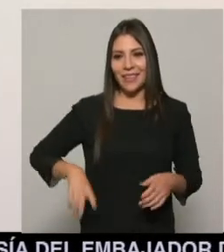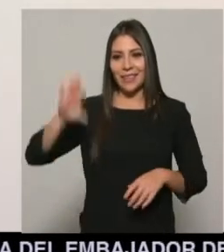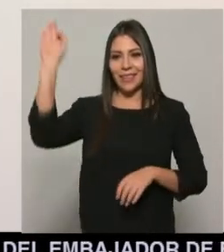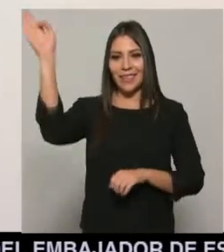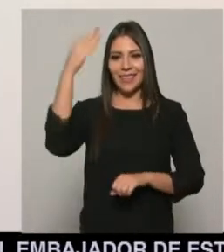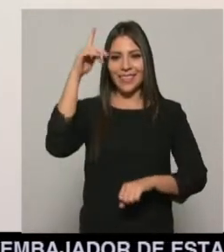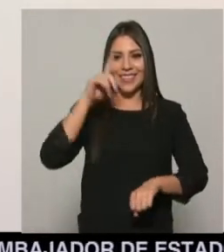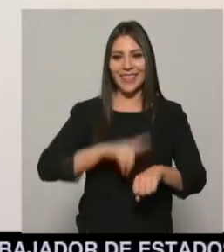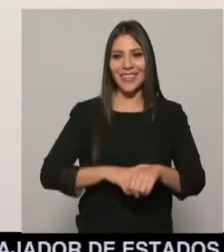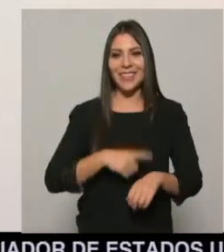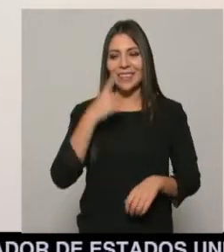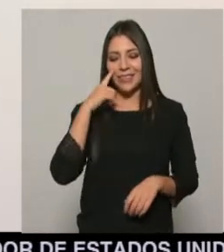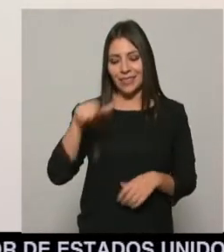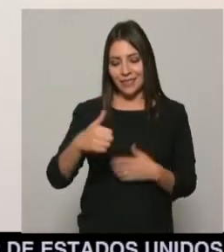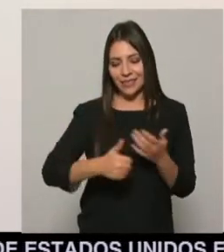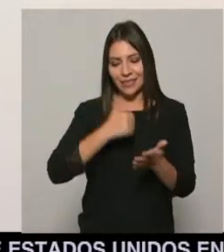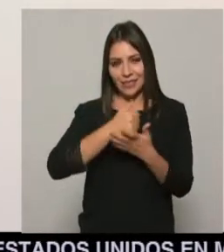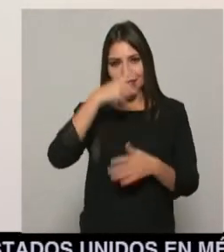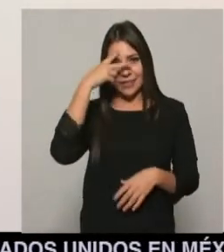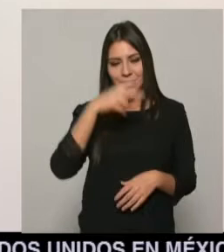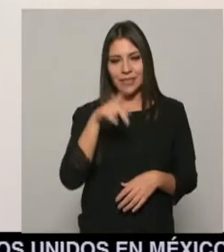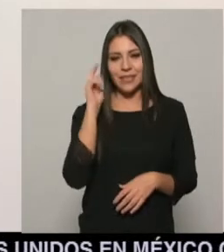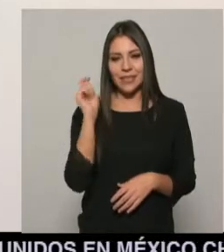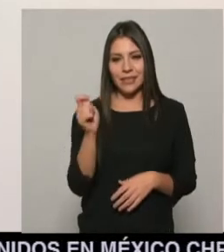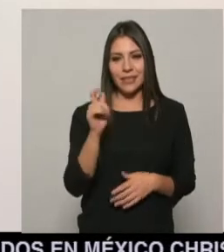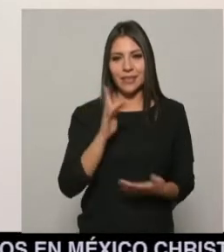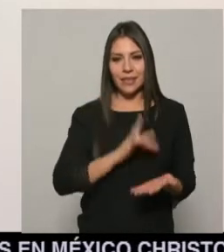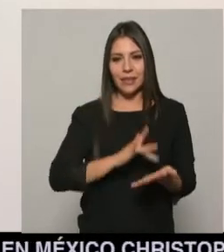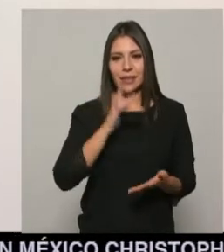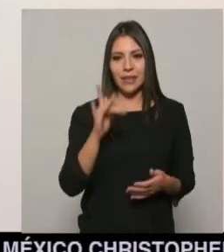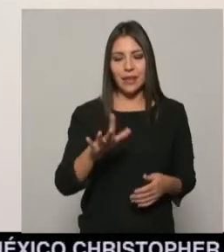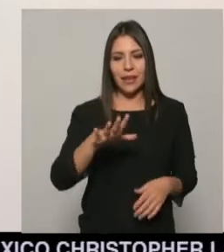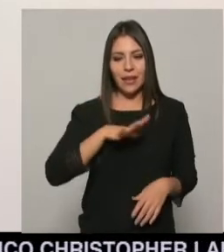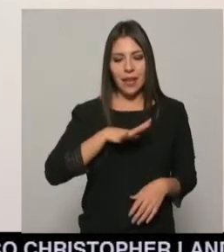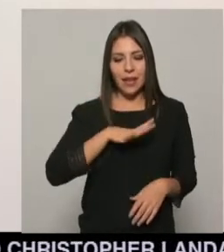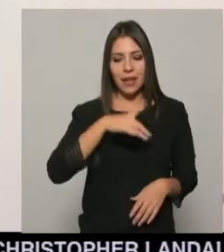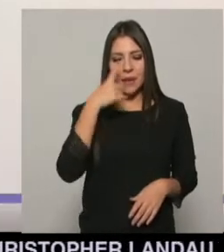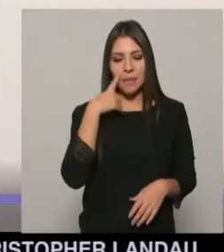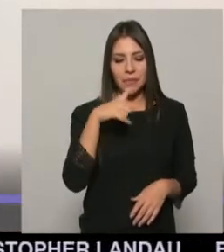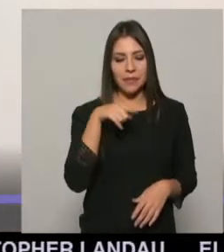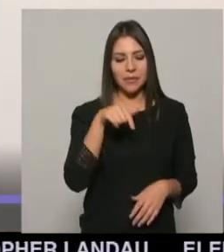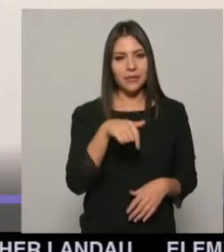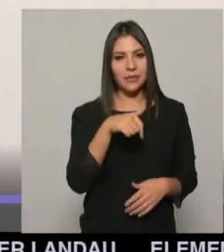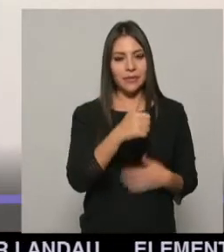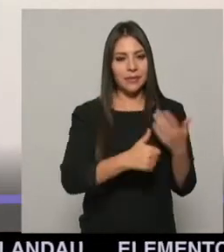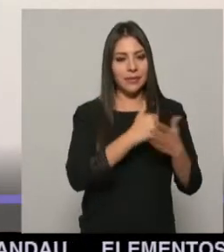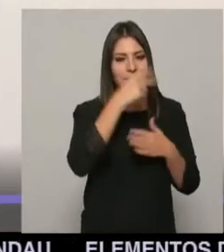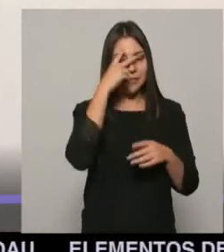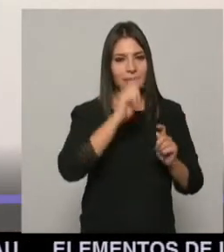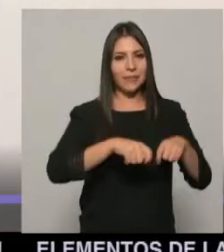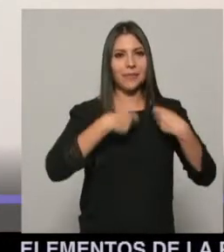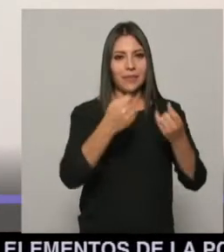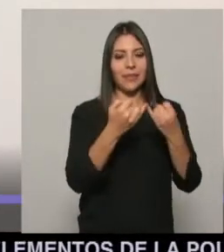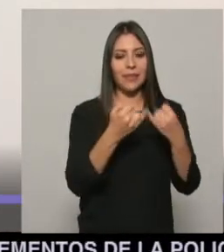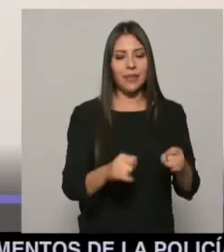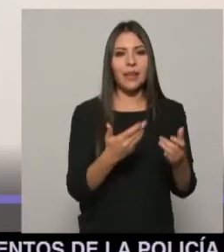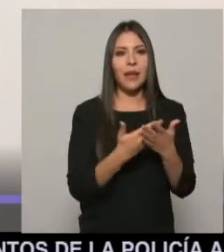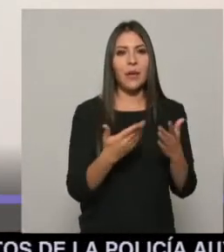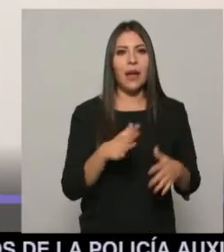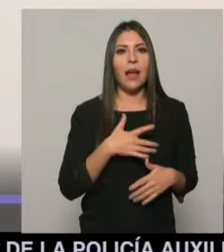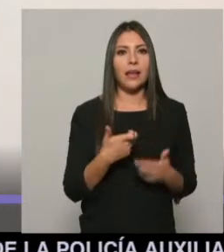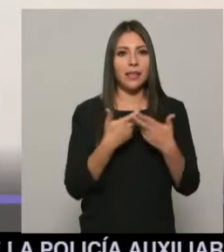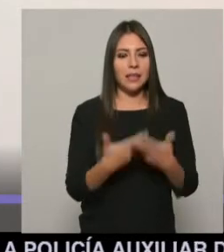reitero, a la Ciudad de México, gracias a la condición que le dimos de autonomía a la capital. Hoy hay más dinero y hoy se ven menos obras.